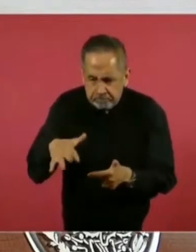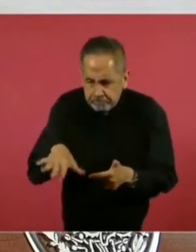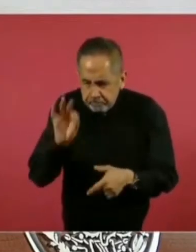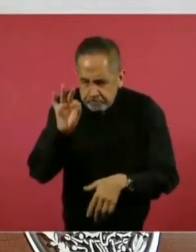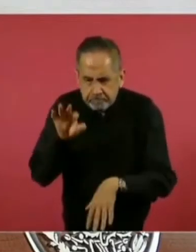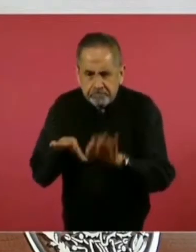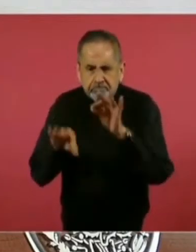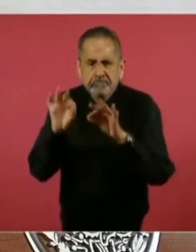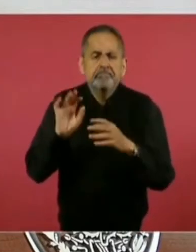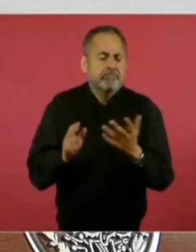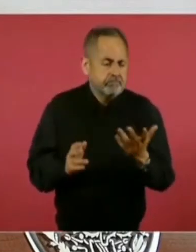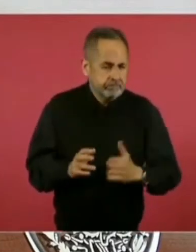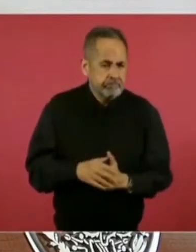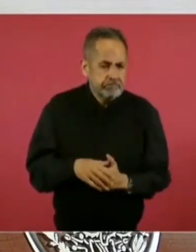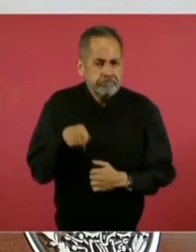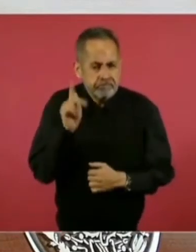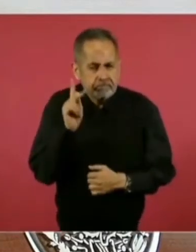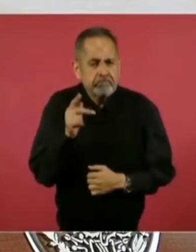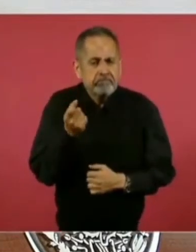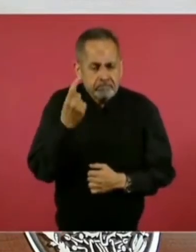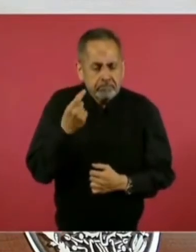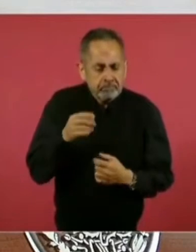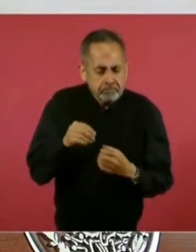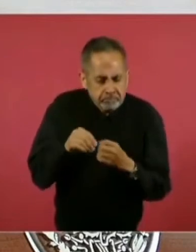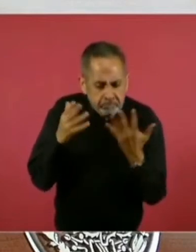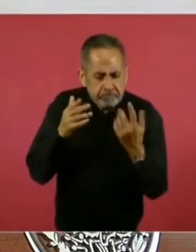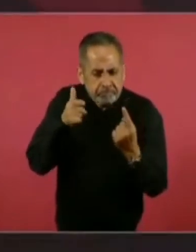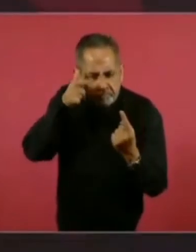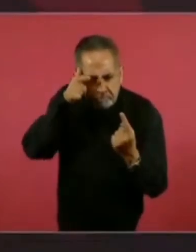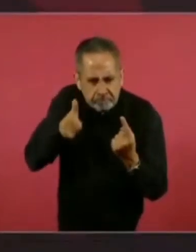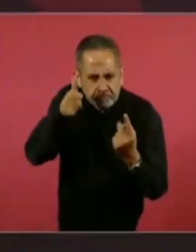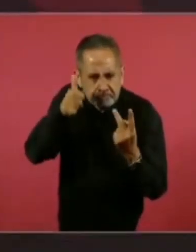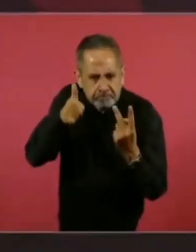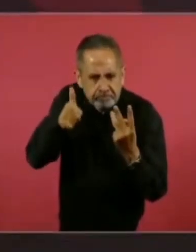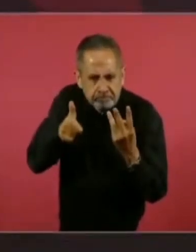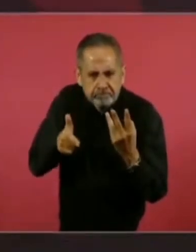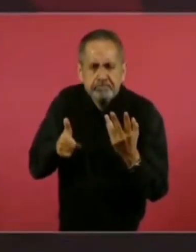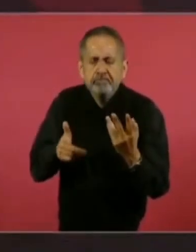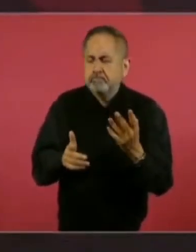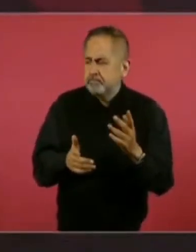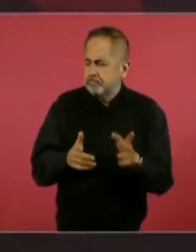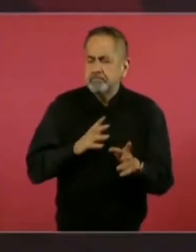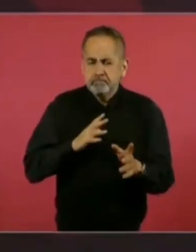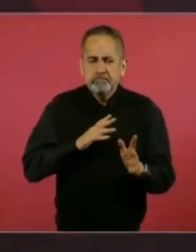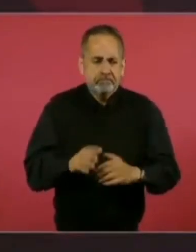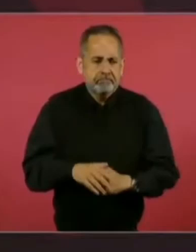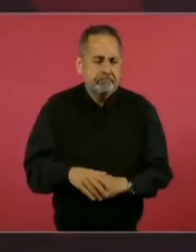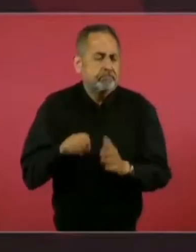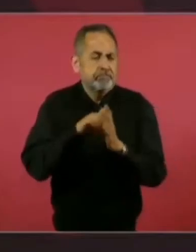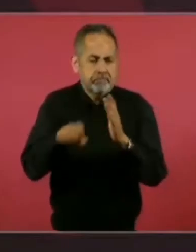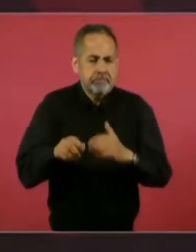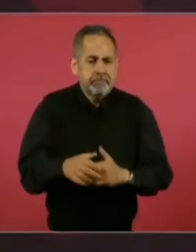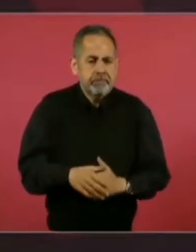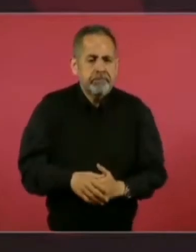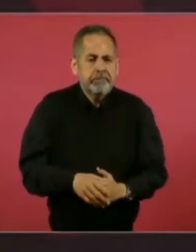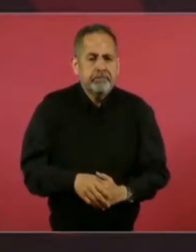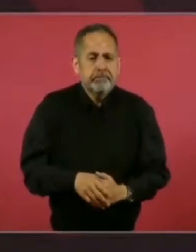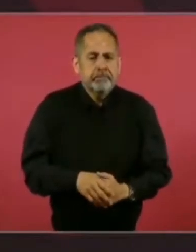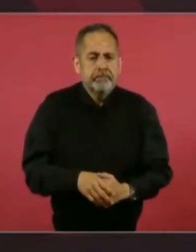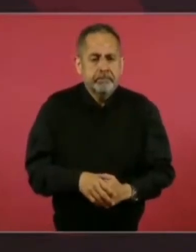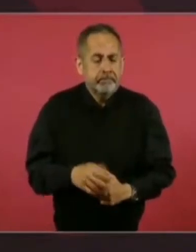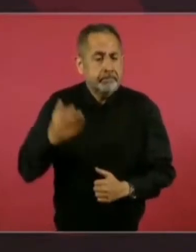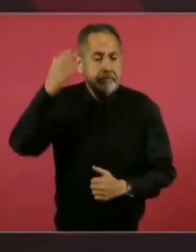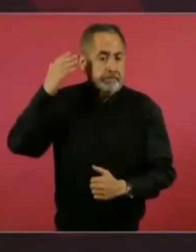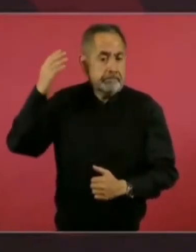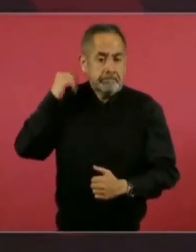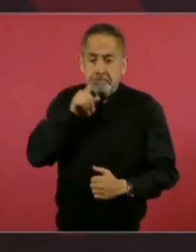y se aclararon varias cosas que no se